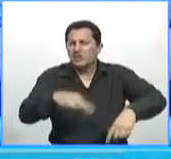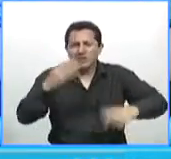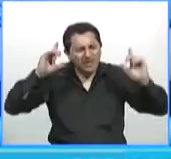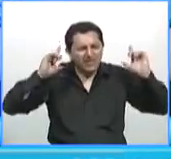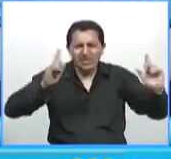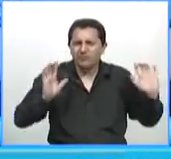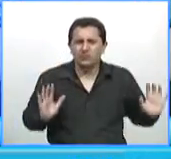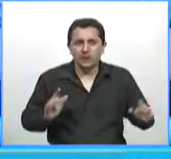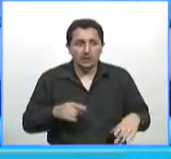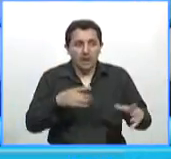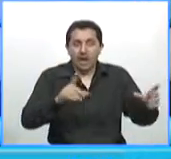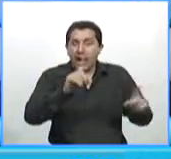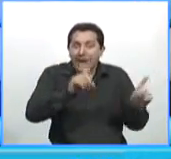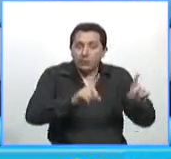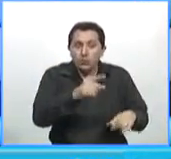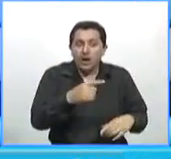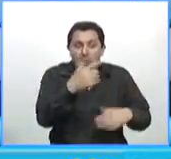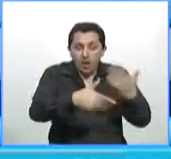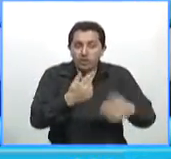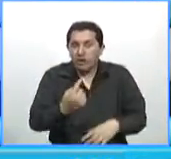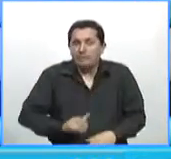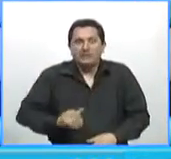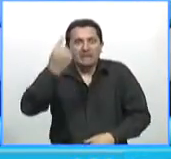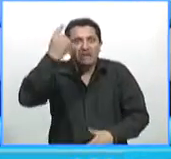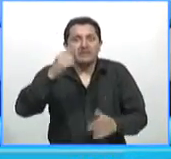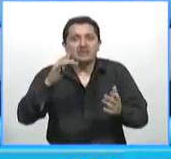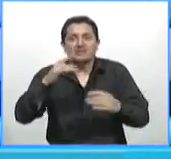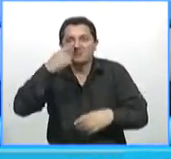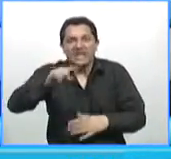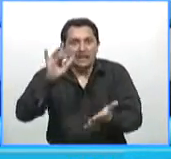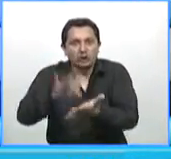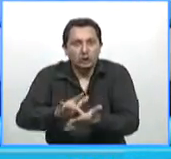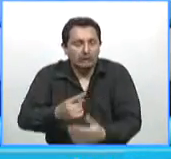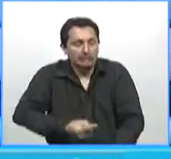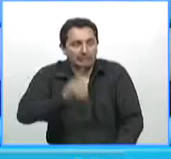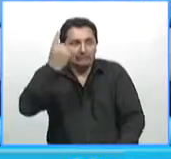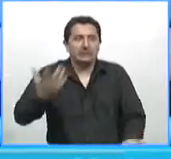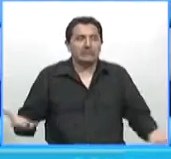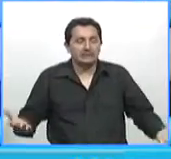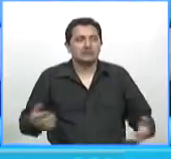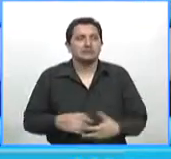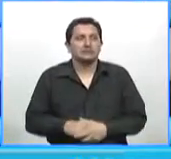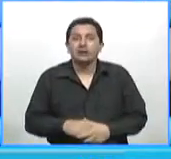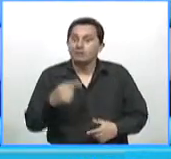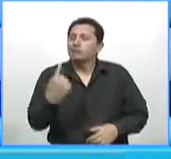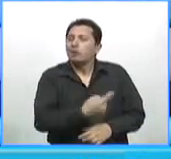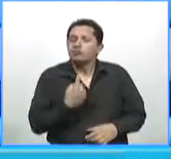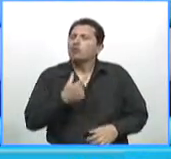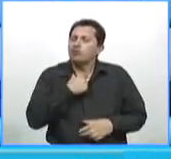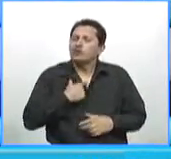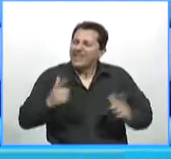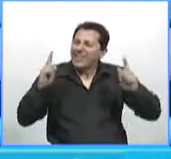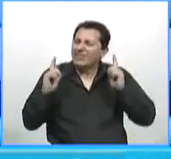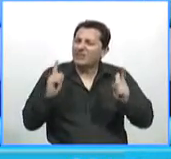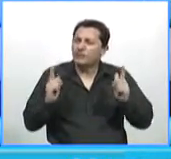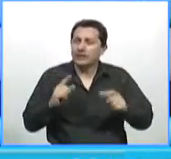para muchas era la primer final, pensá que claro, muy pocas habíamos vivido otras, y la realidad es que queríamos disfrutar, queríamos tratar de